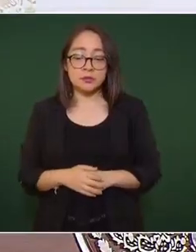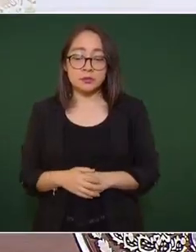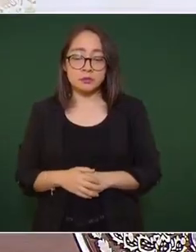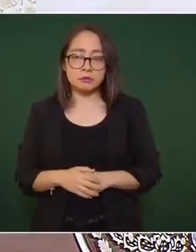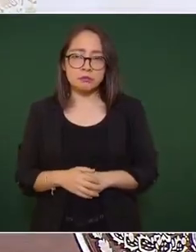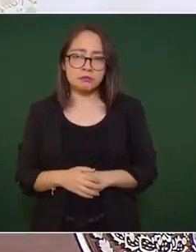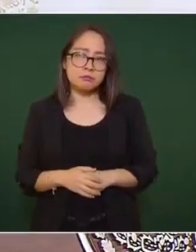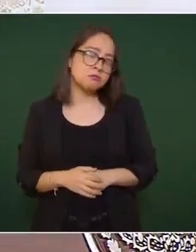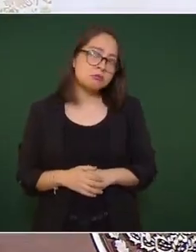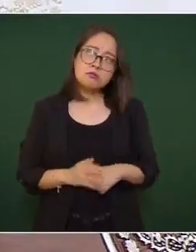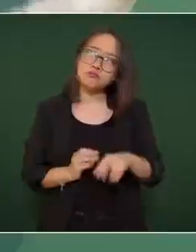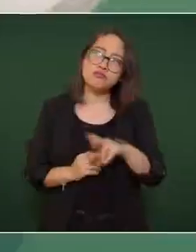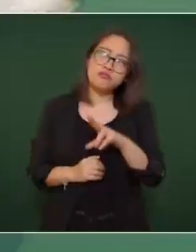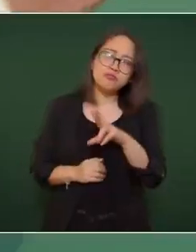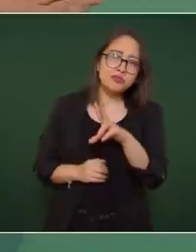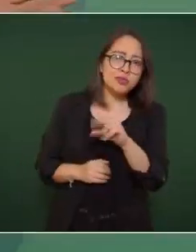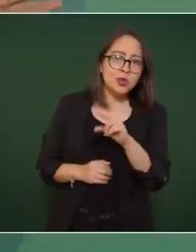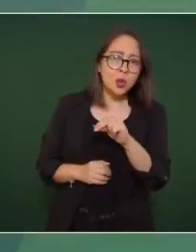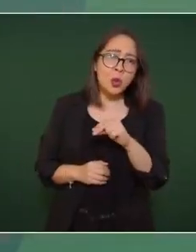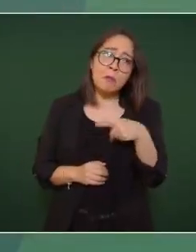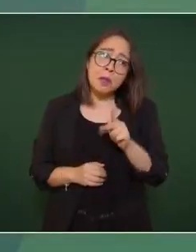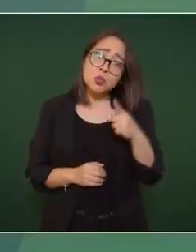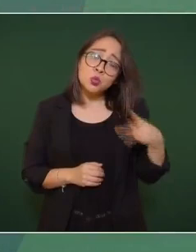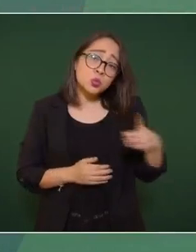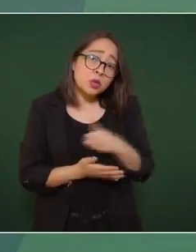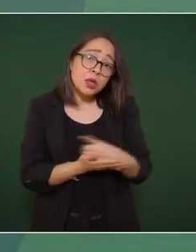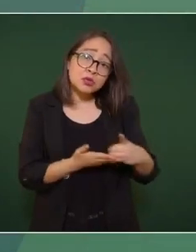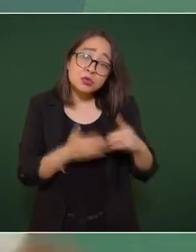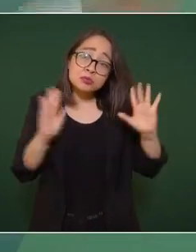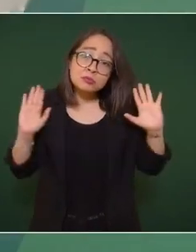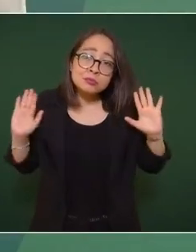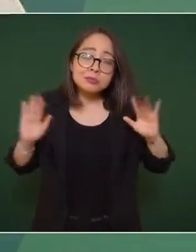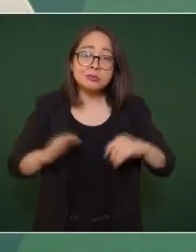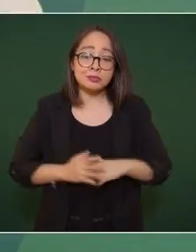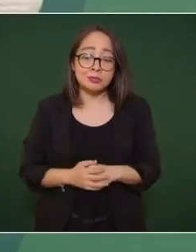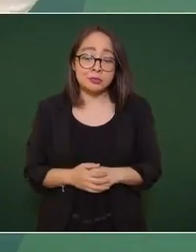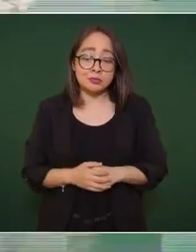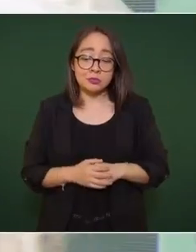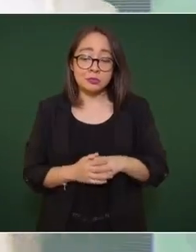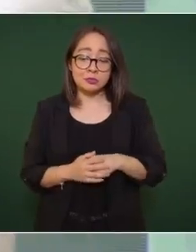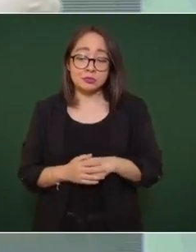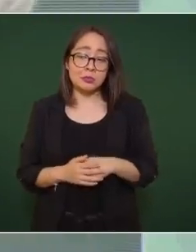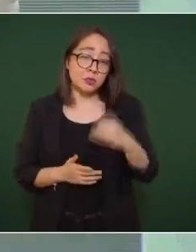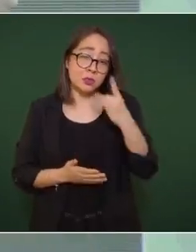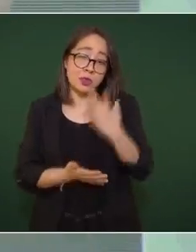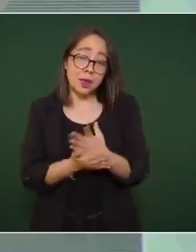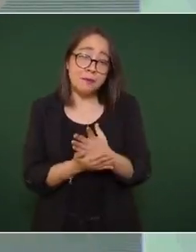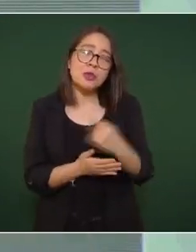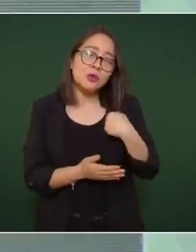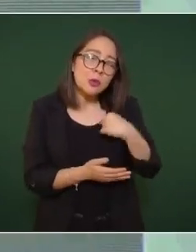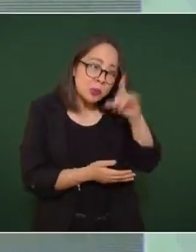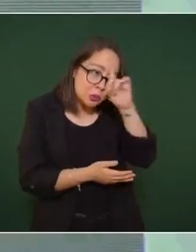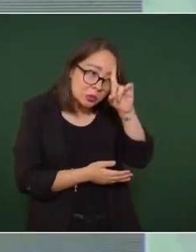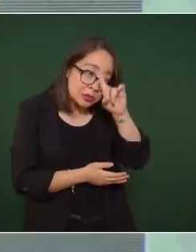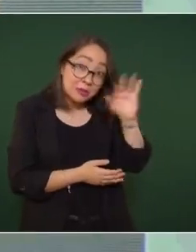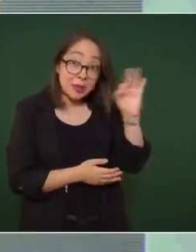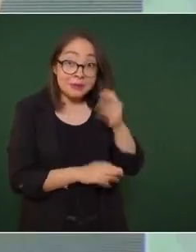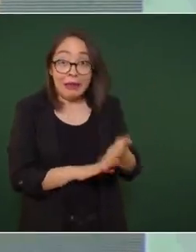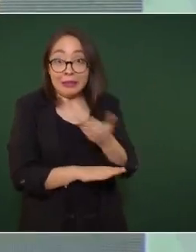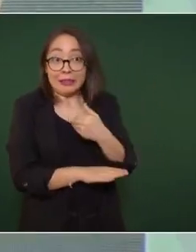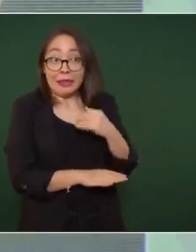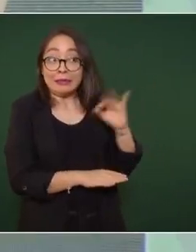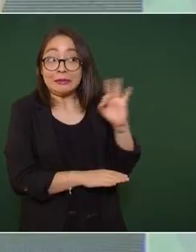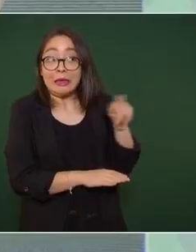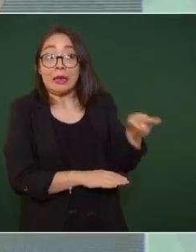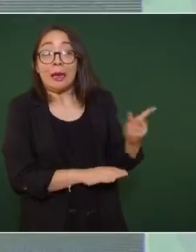Pues no, pero está en su derecho. Lo único que le hubiese recomendado, si me hubiese preguntado, de que iba a